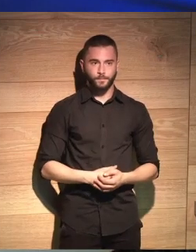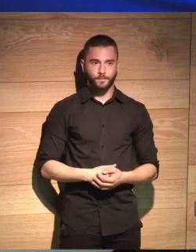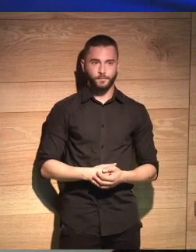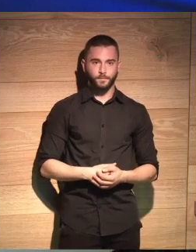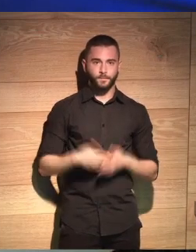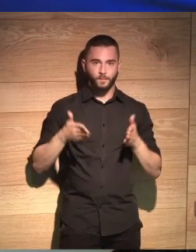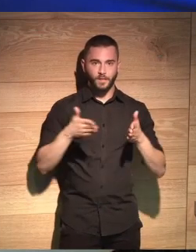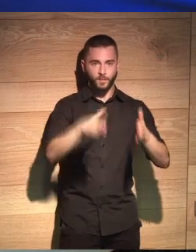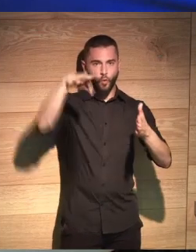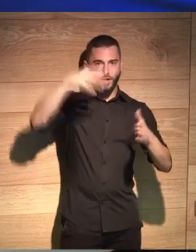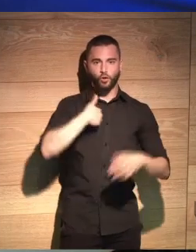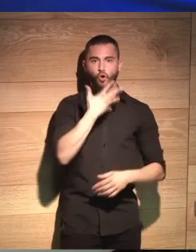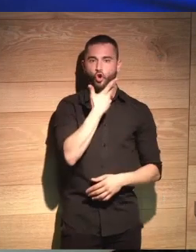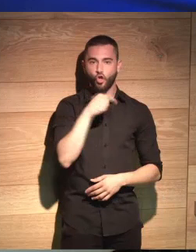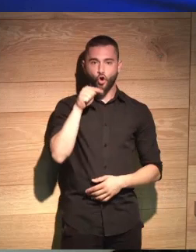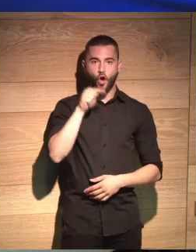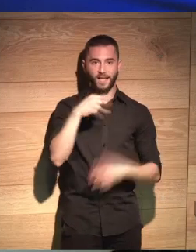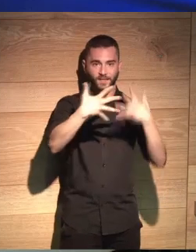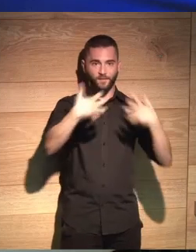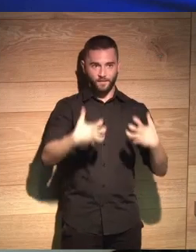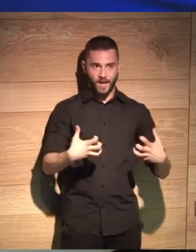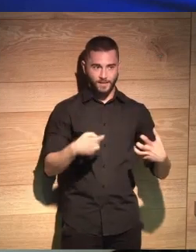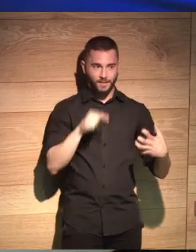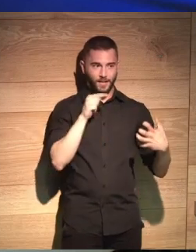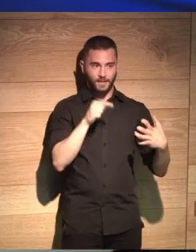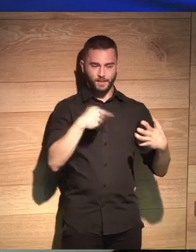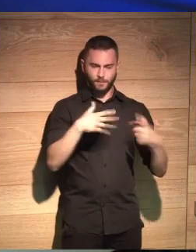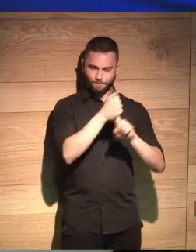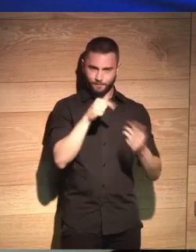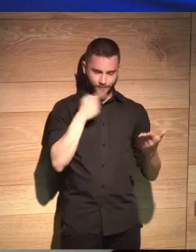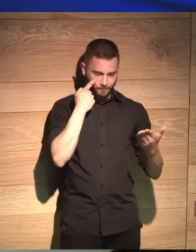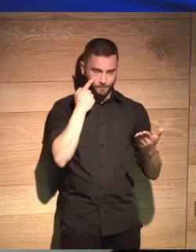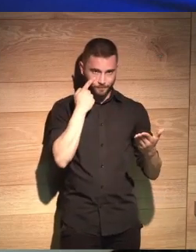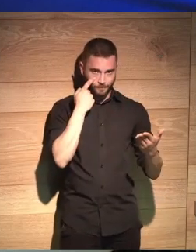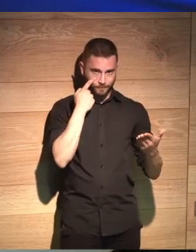es este. Tengo aquí una frase de Marguerite Duras